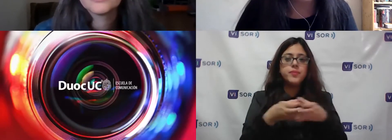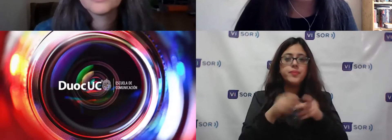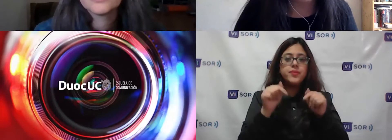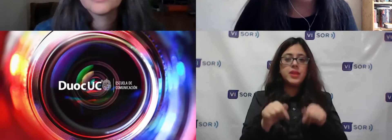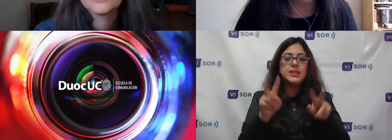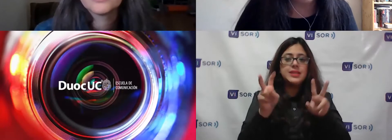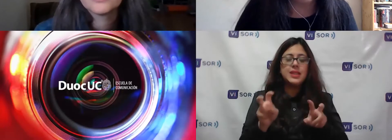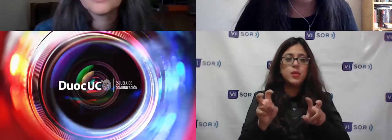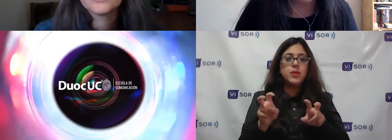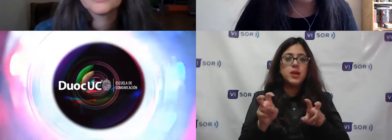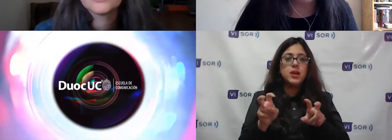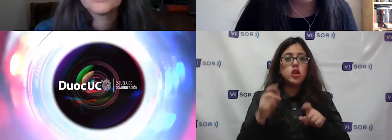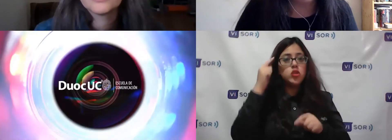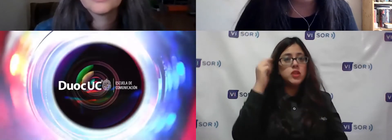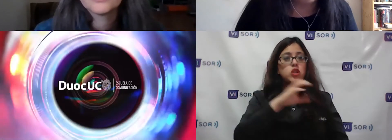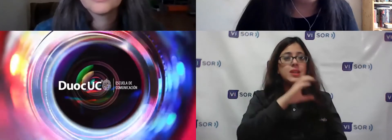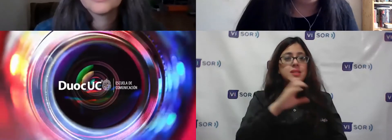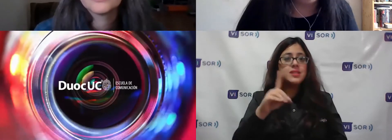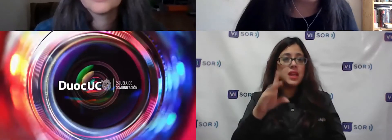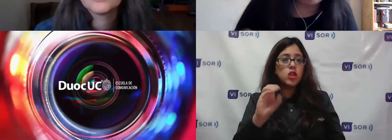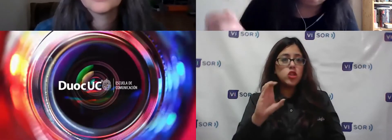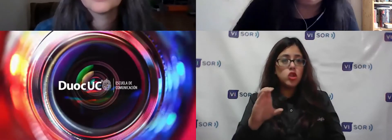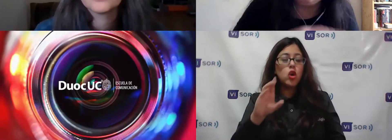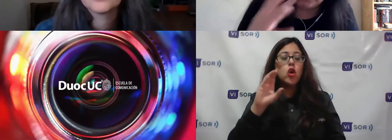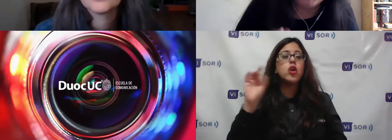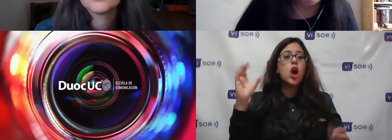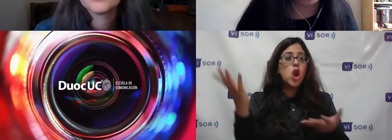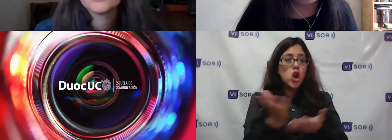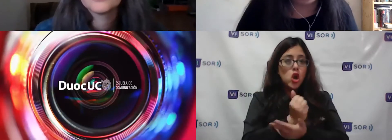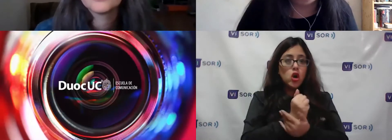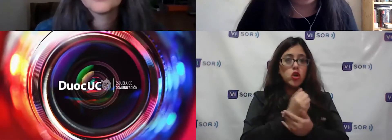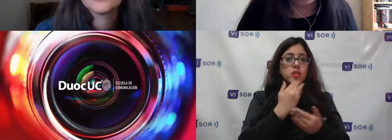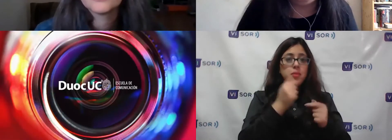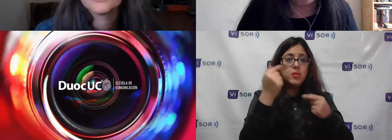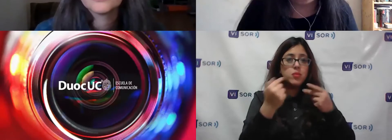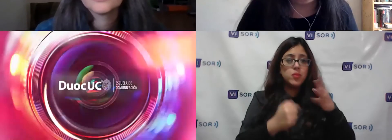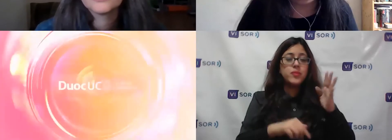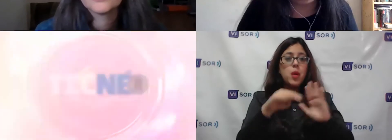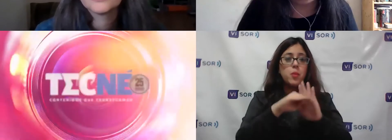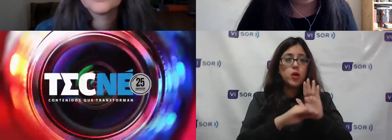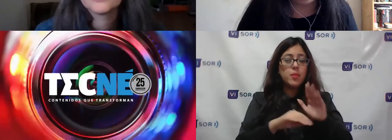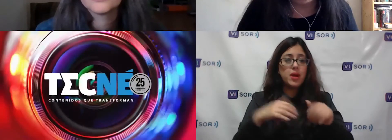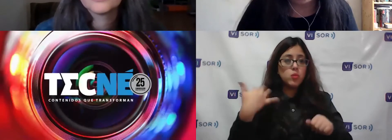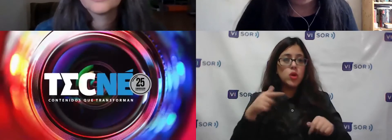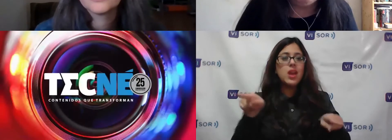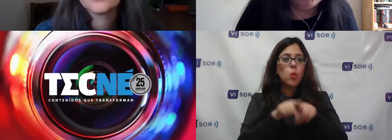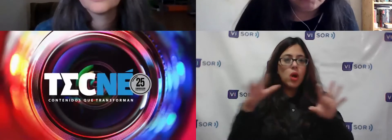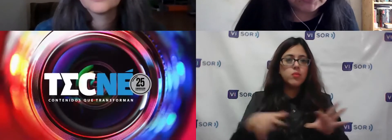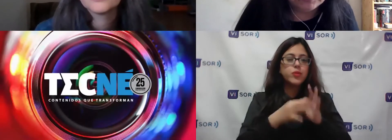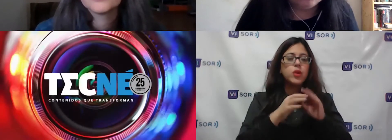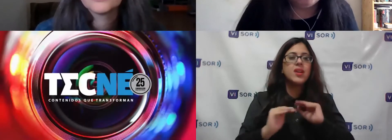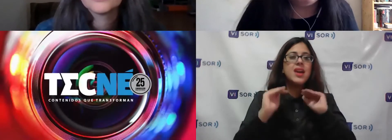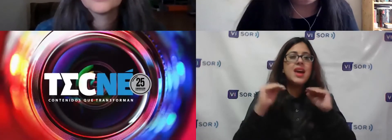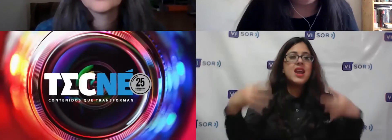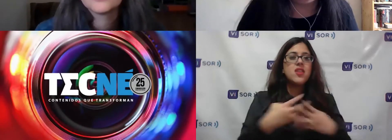que ese don hay que entenderlo creo que su gran logro aparte de todo estos problemas que son importantes ha ayudado genera esta red colaborativa y aprovecho